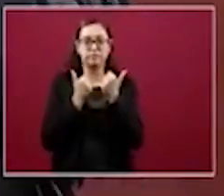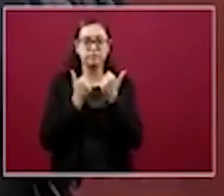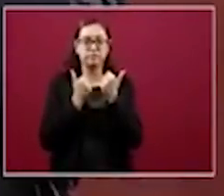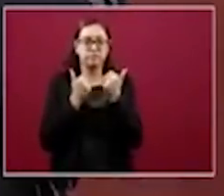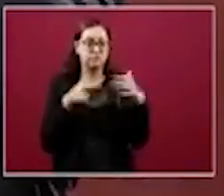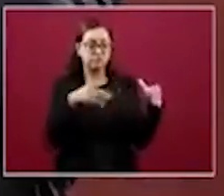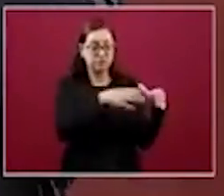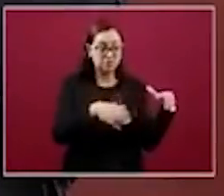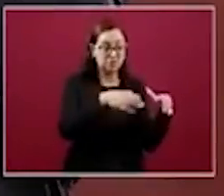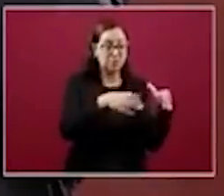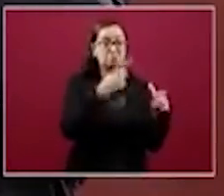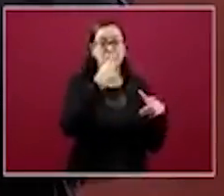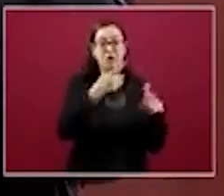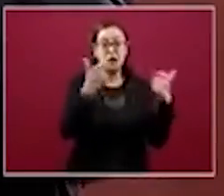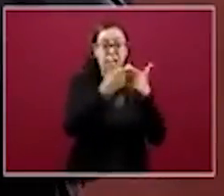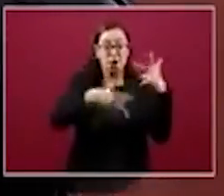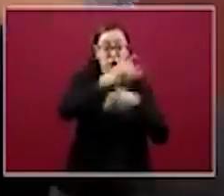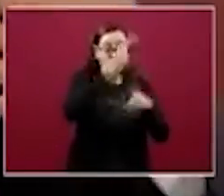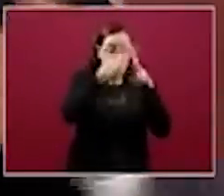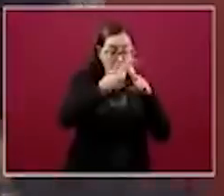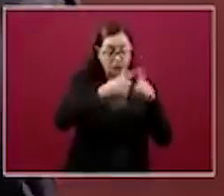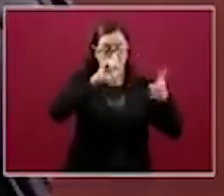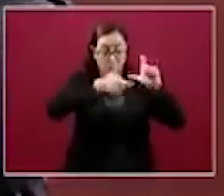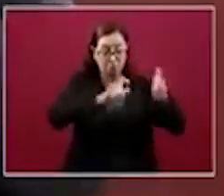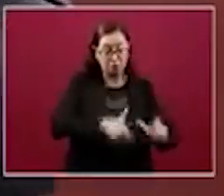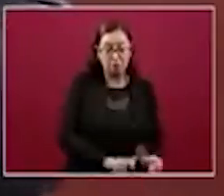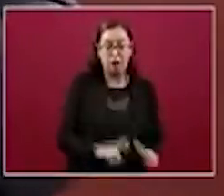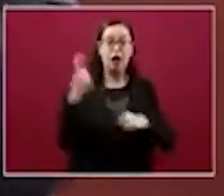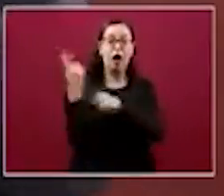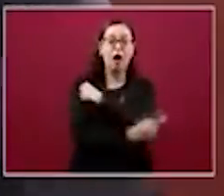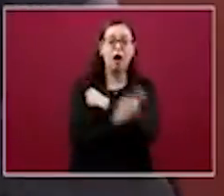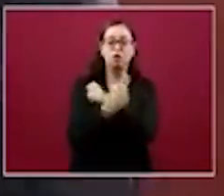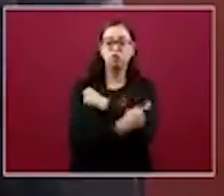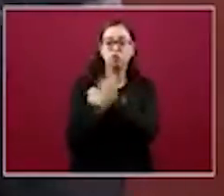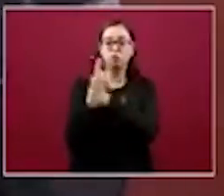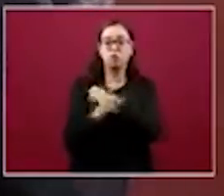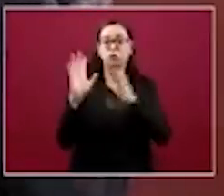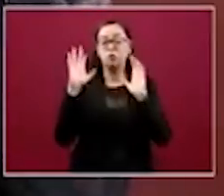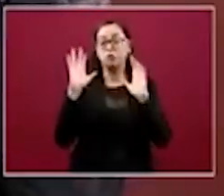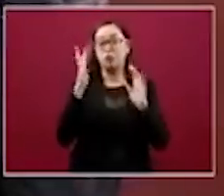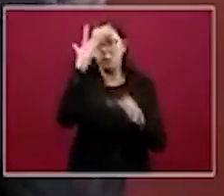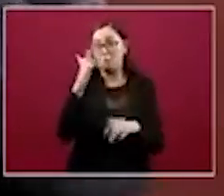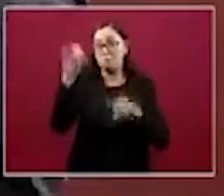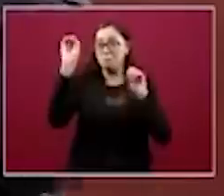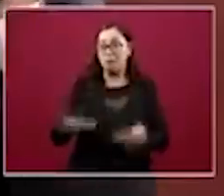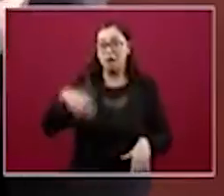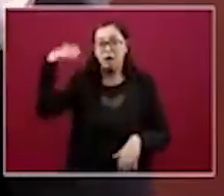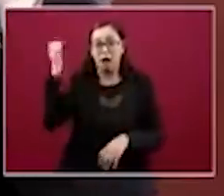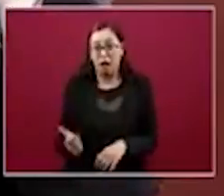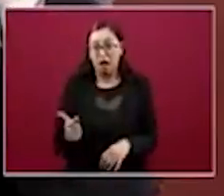si se ajustan variables macroeconómicas, ¿sí?, solo la mano invisible del